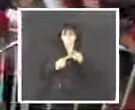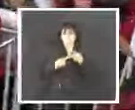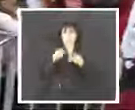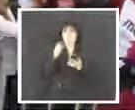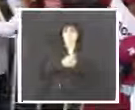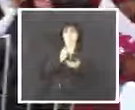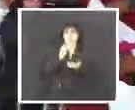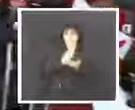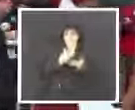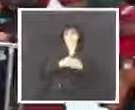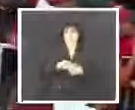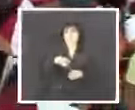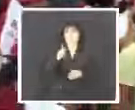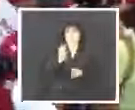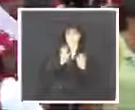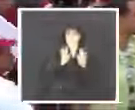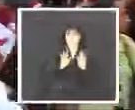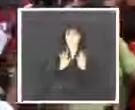Pero miren,